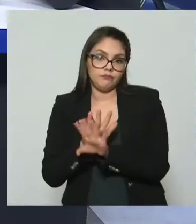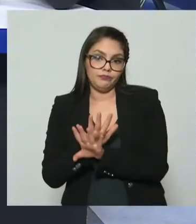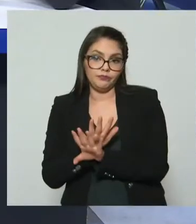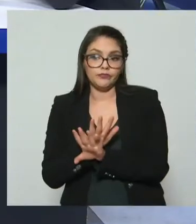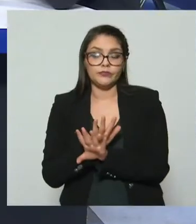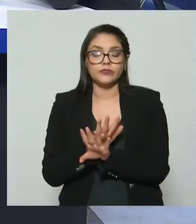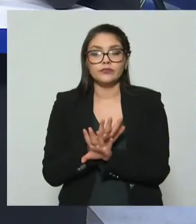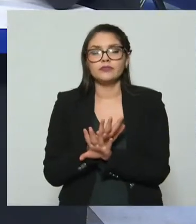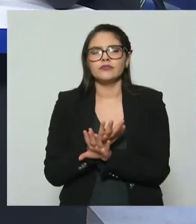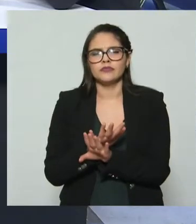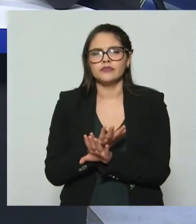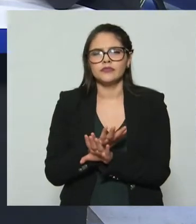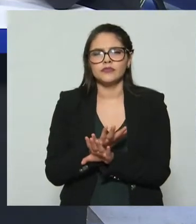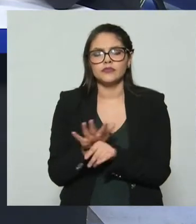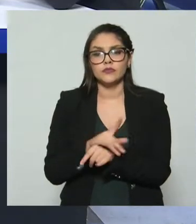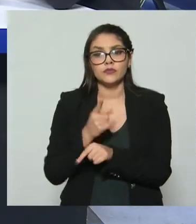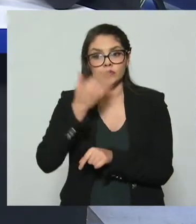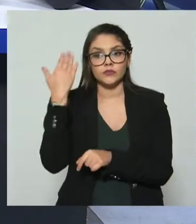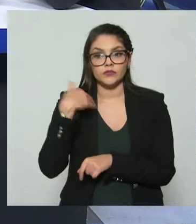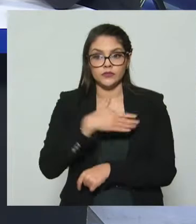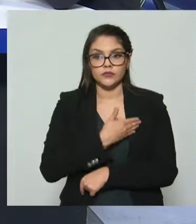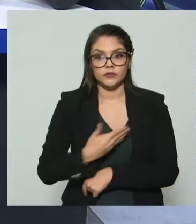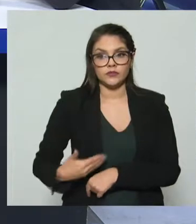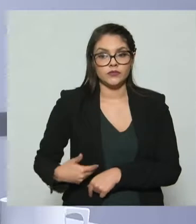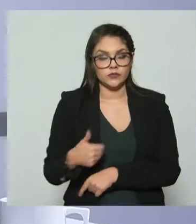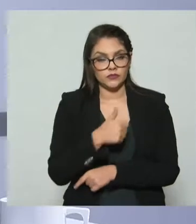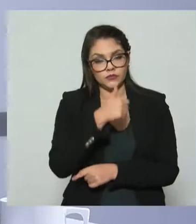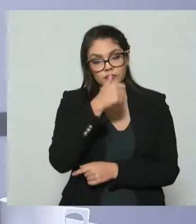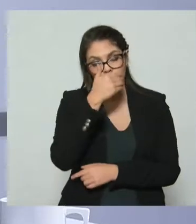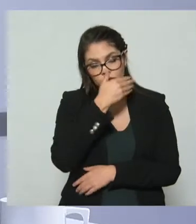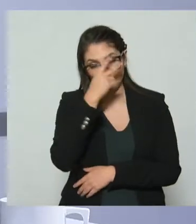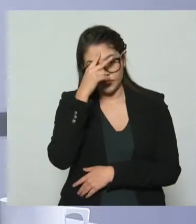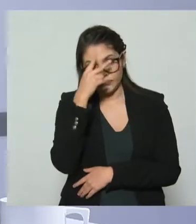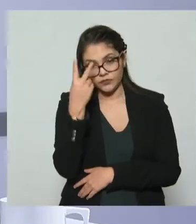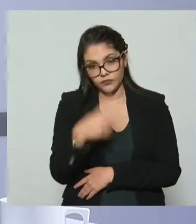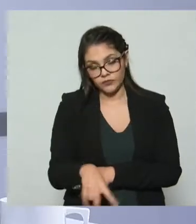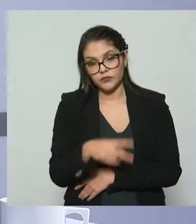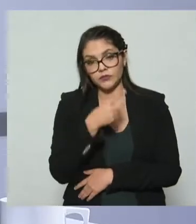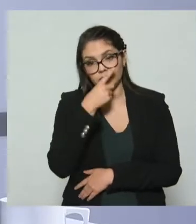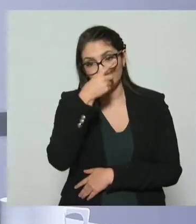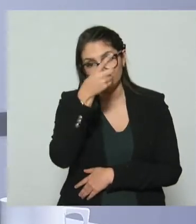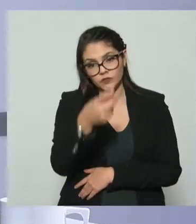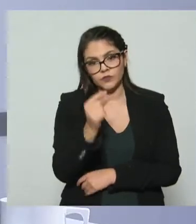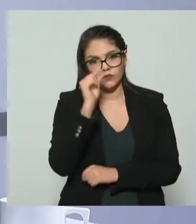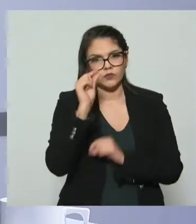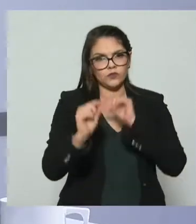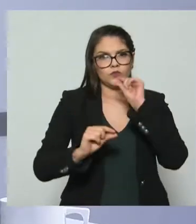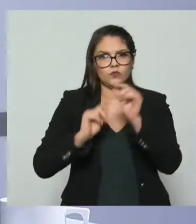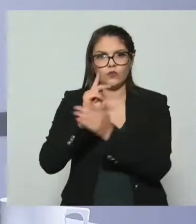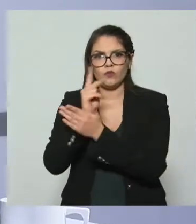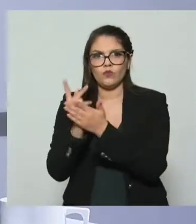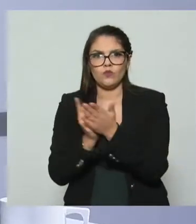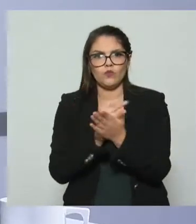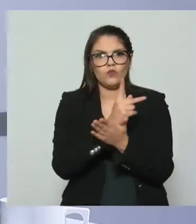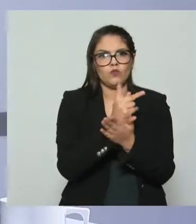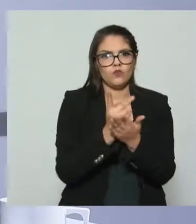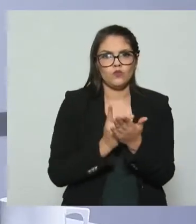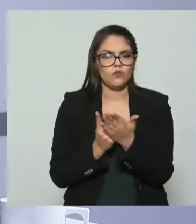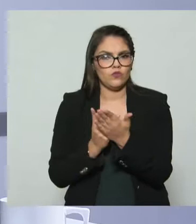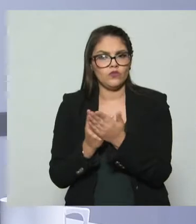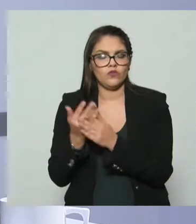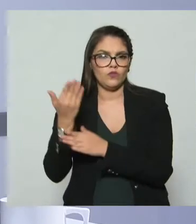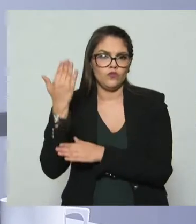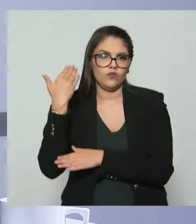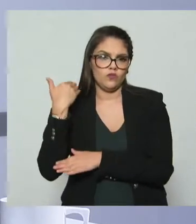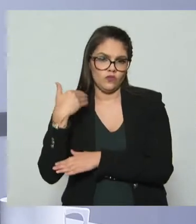a partir de que el presidente de la República ha absorbido una serie de programas que se establecían desde